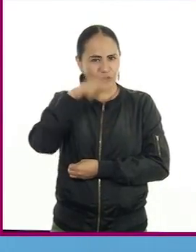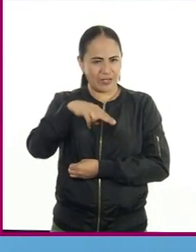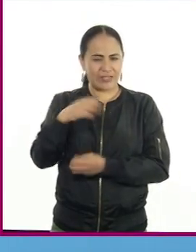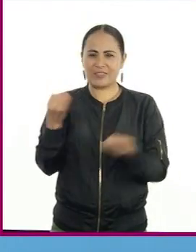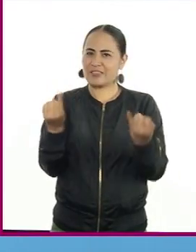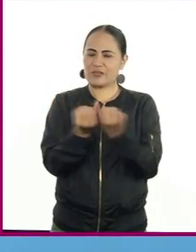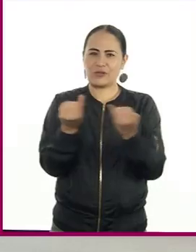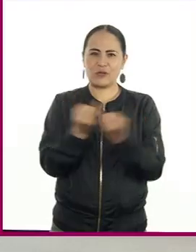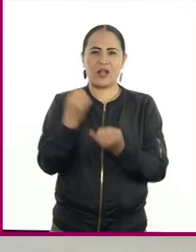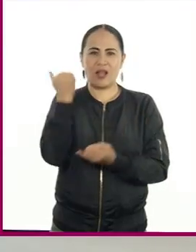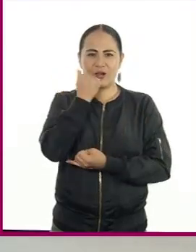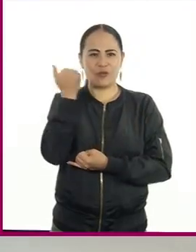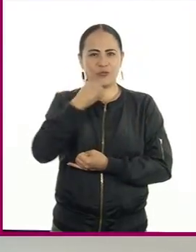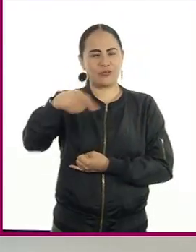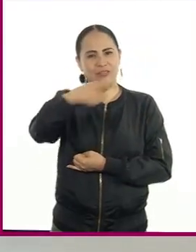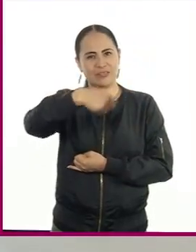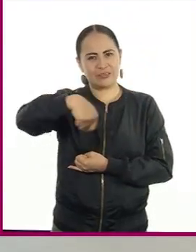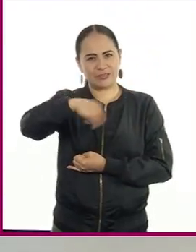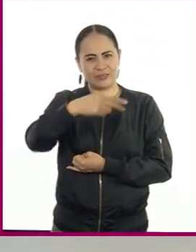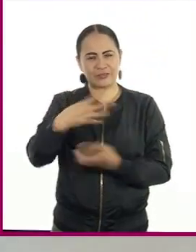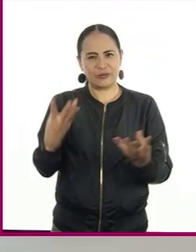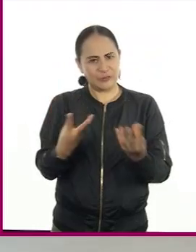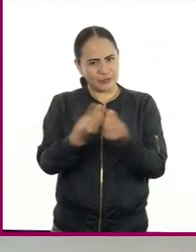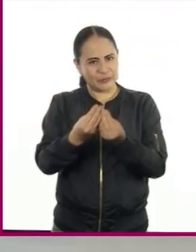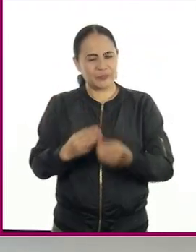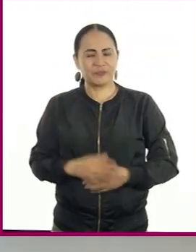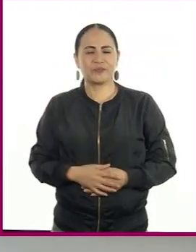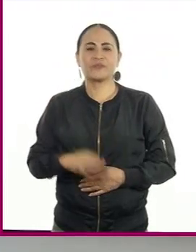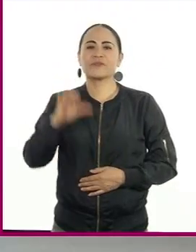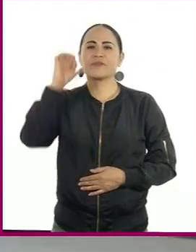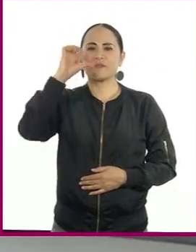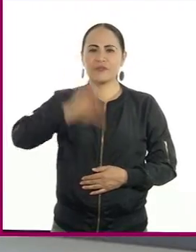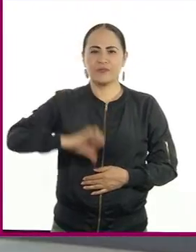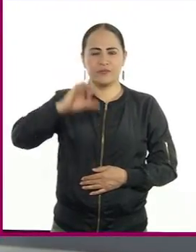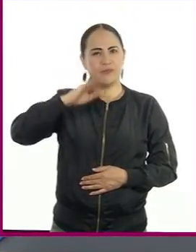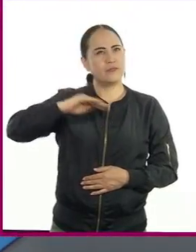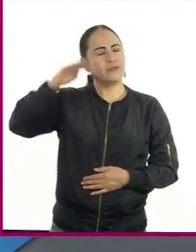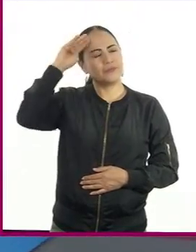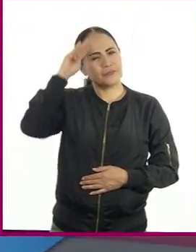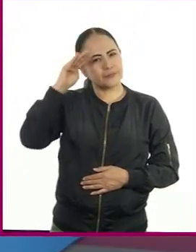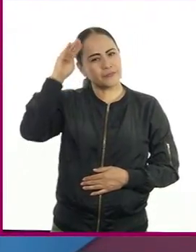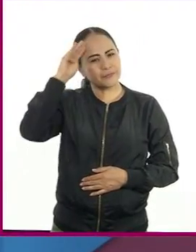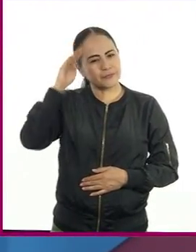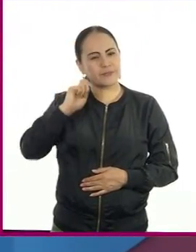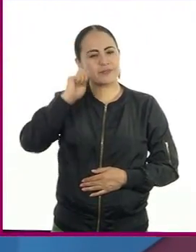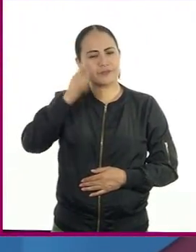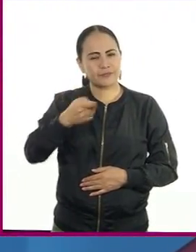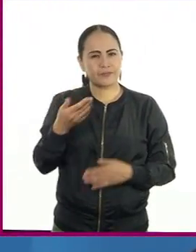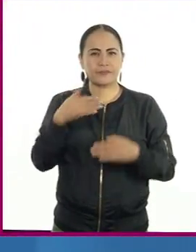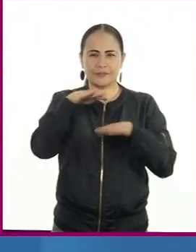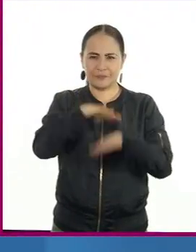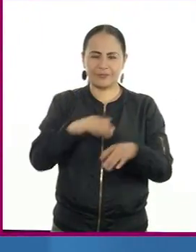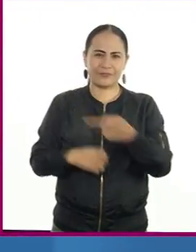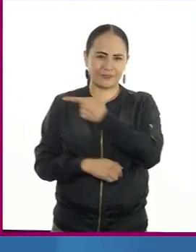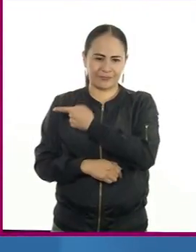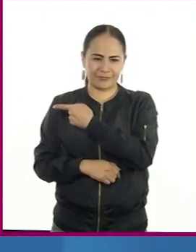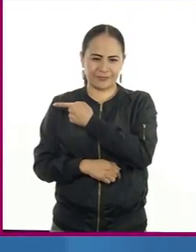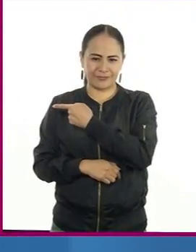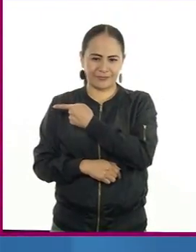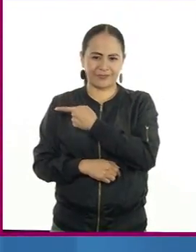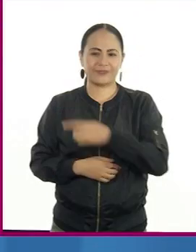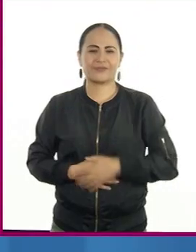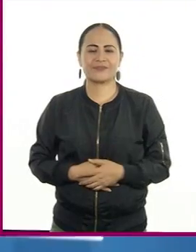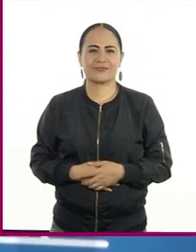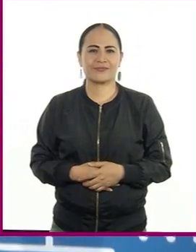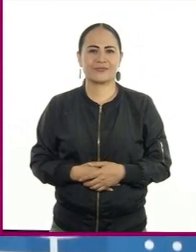todas y todos ustedes. En esta ocasión, reflexionaremos sobre la igualdad, un valor y un